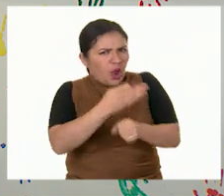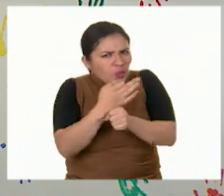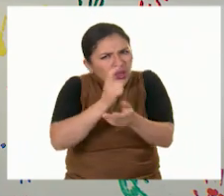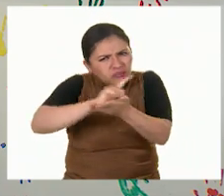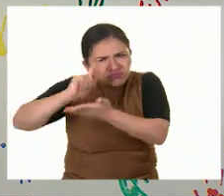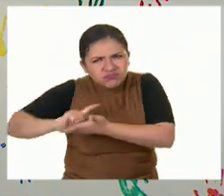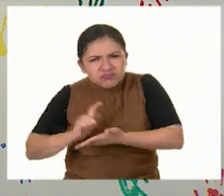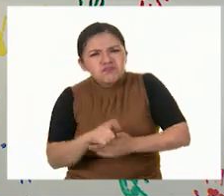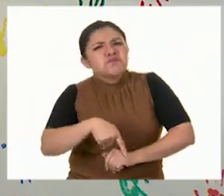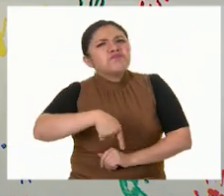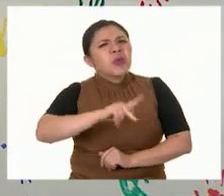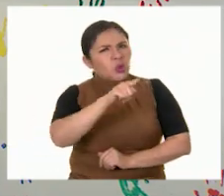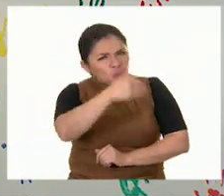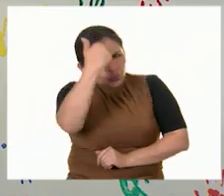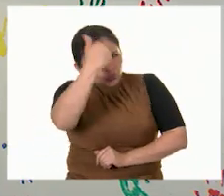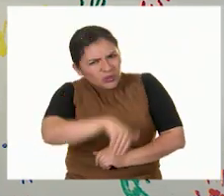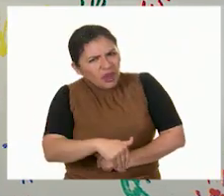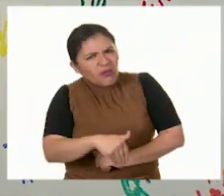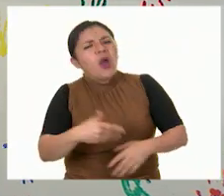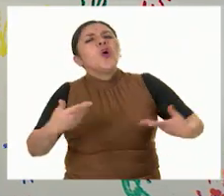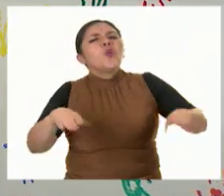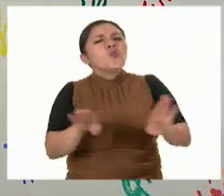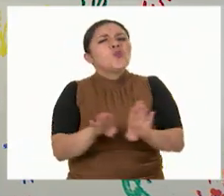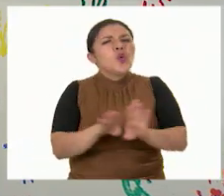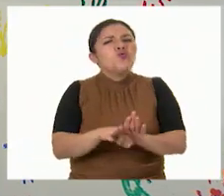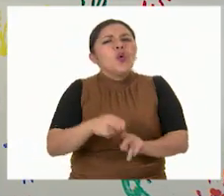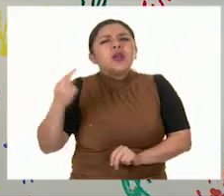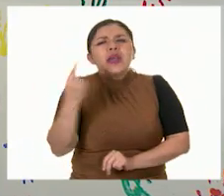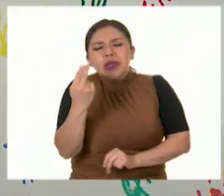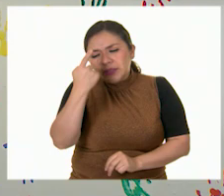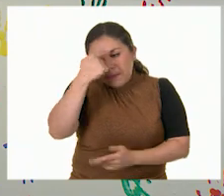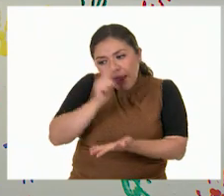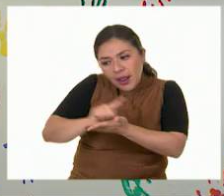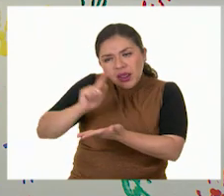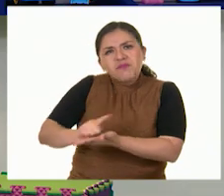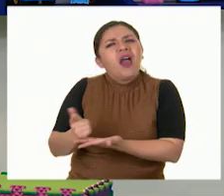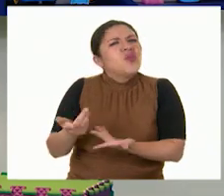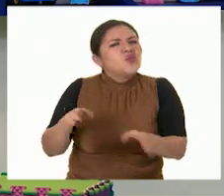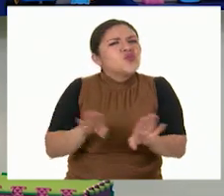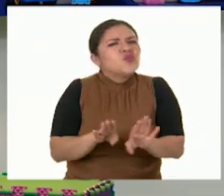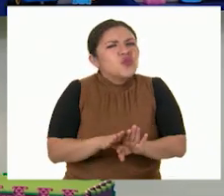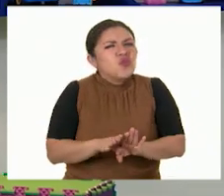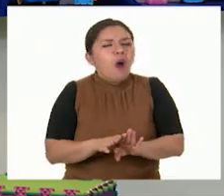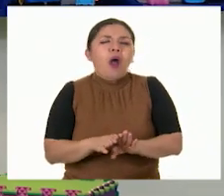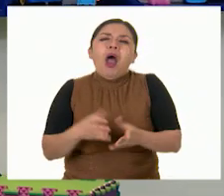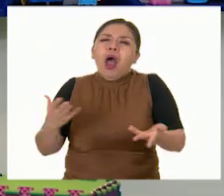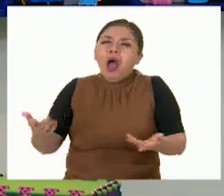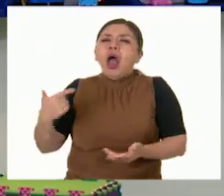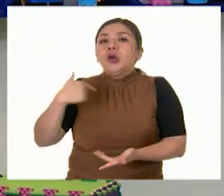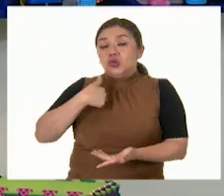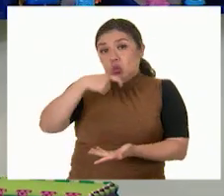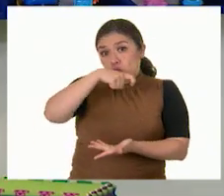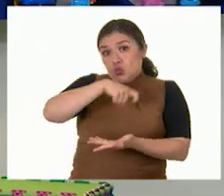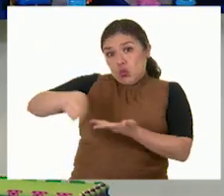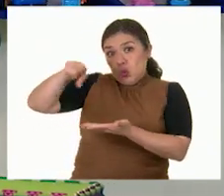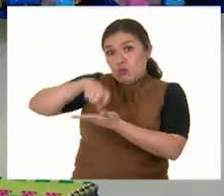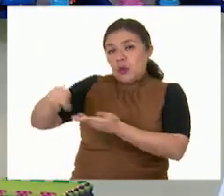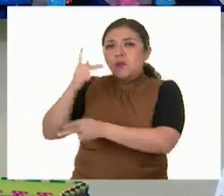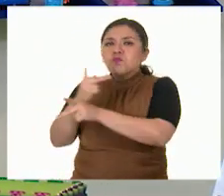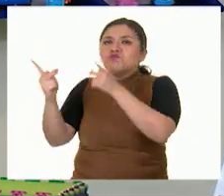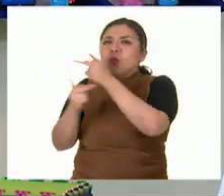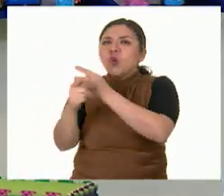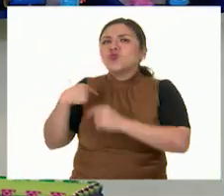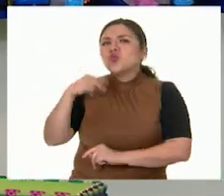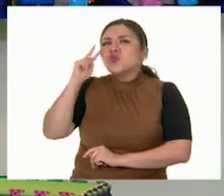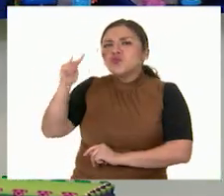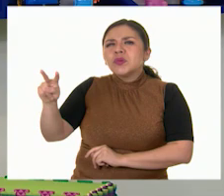limpiando, pero ¿cómo sabías qué es lo que necesitabas para hacerlo? Ah, pues yo compré los productos que vi